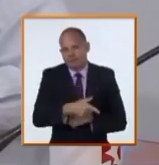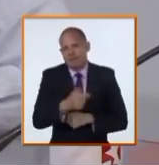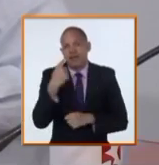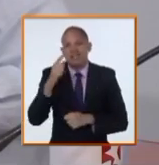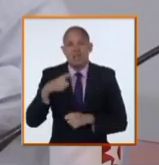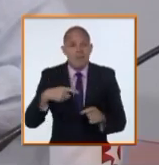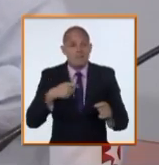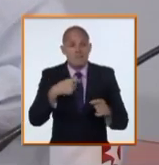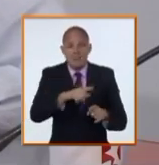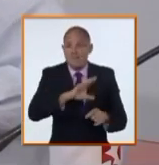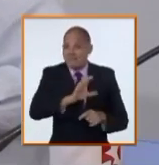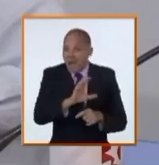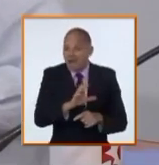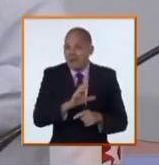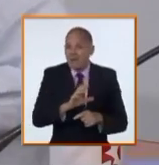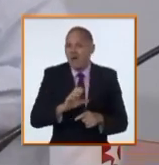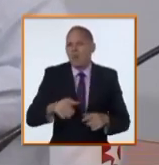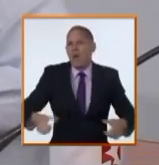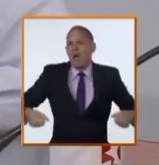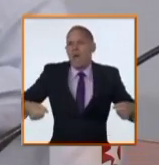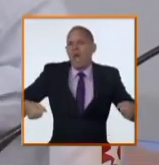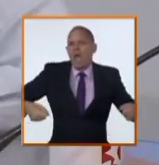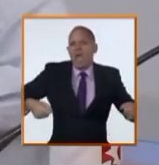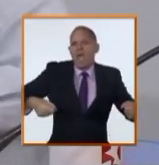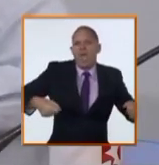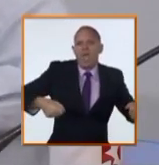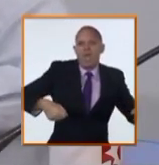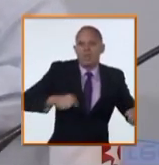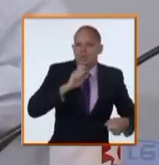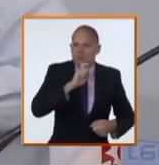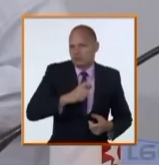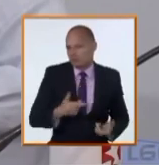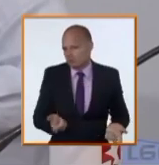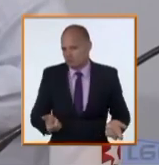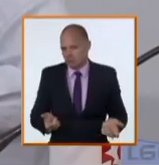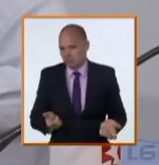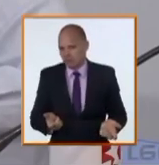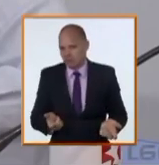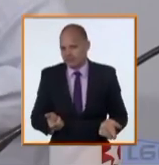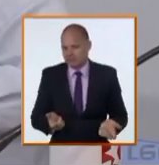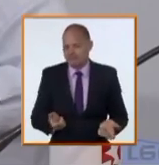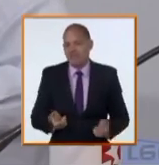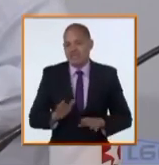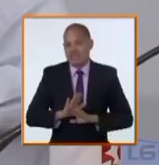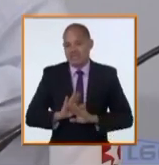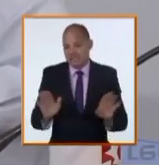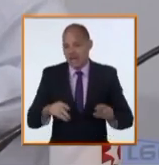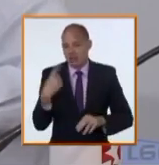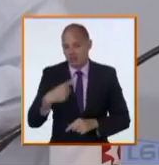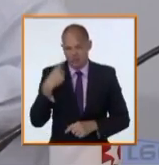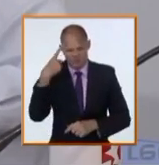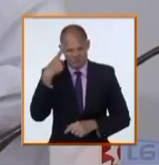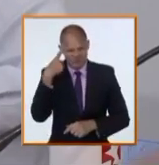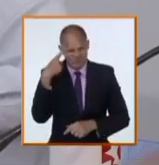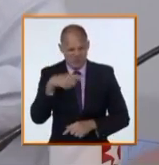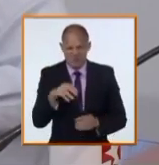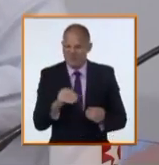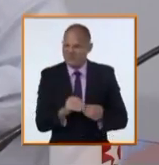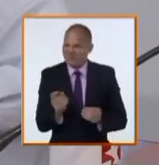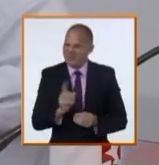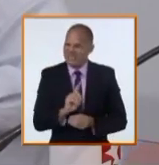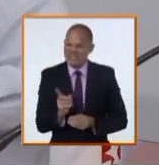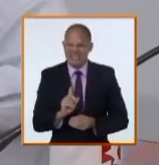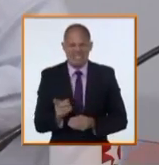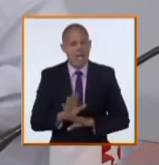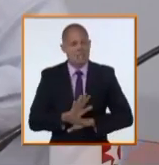engorrosa con mucha inseguridad y es de las primeras actividades que nosotros decidimos y ha tenido muy buena acogida